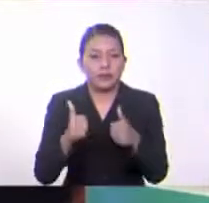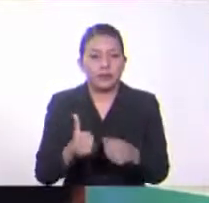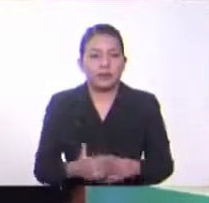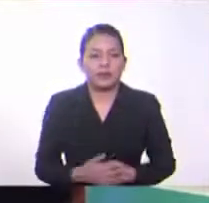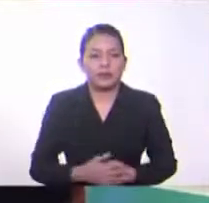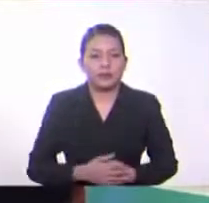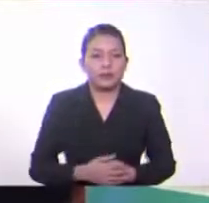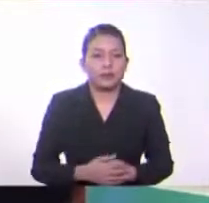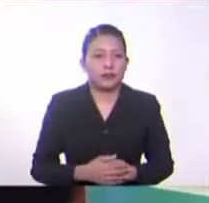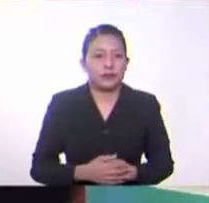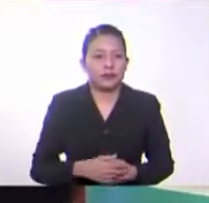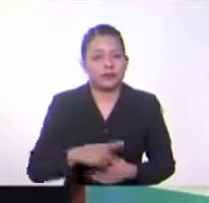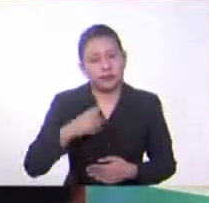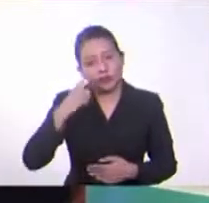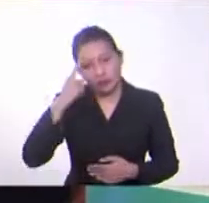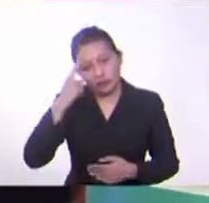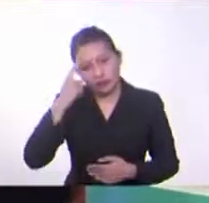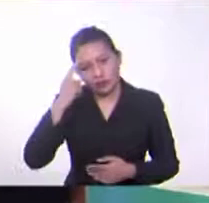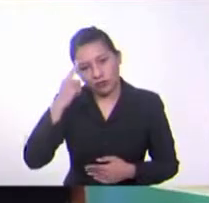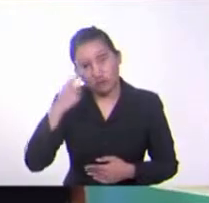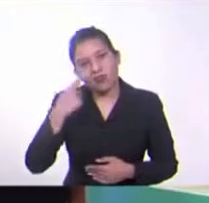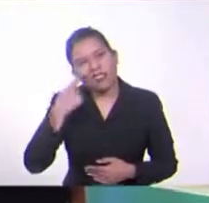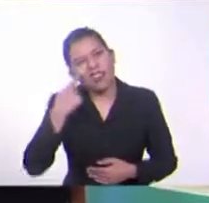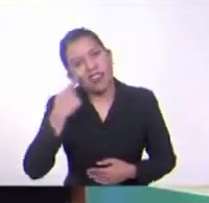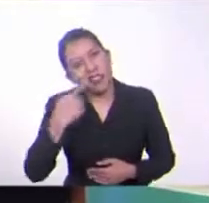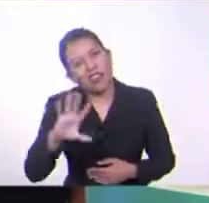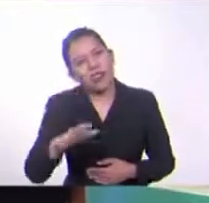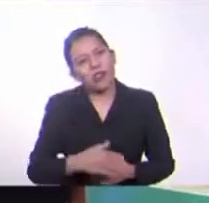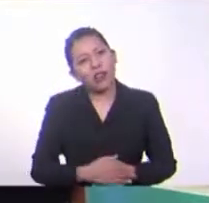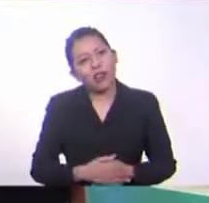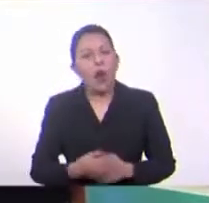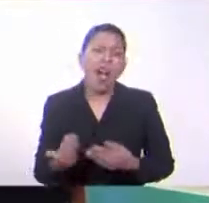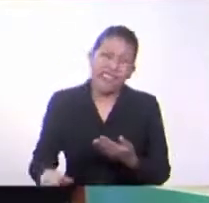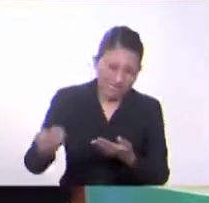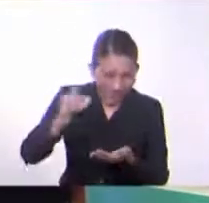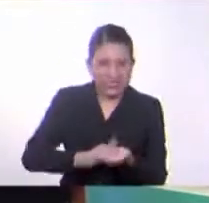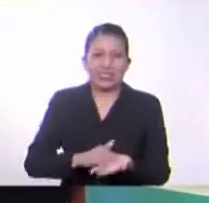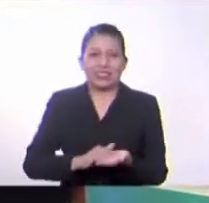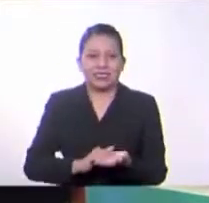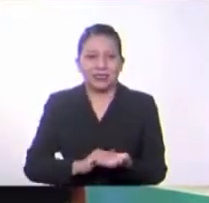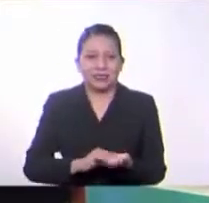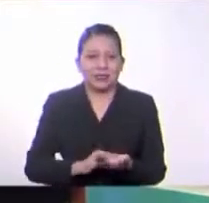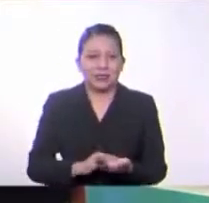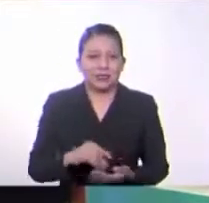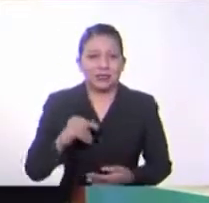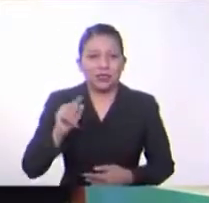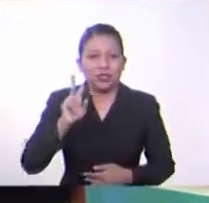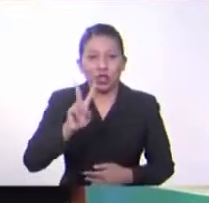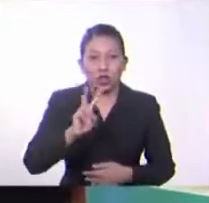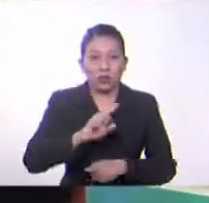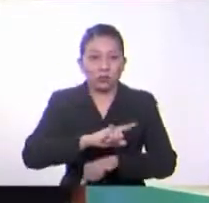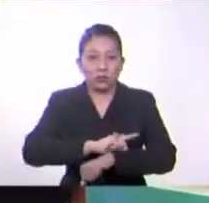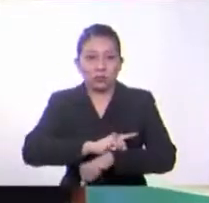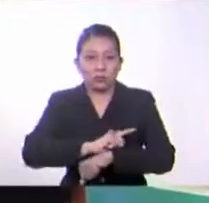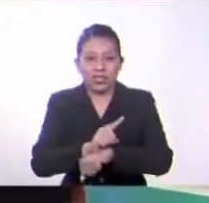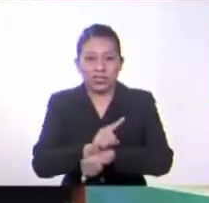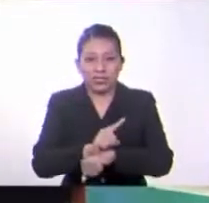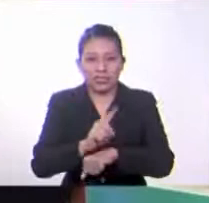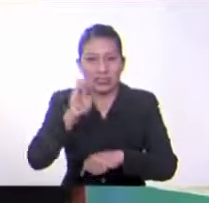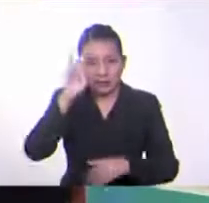Luego se me ocurrió qué sucede si yo duplico estos 2 minutos. Es